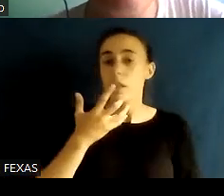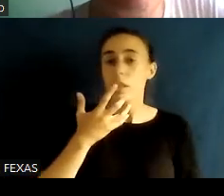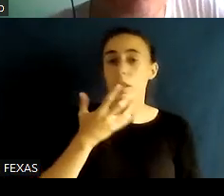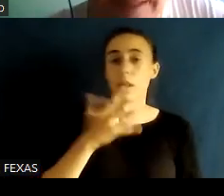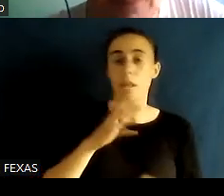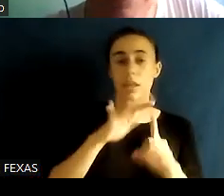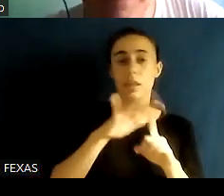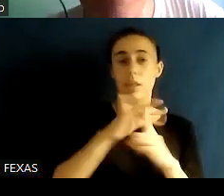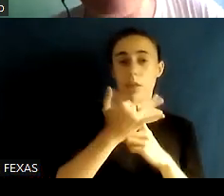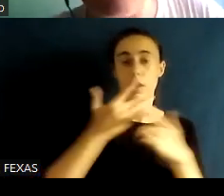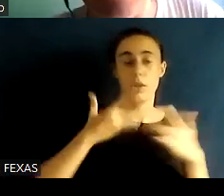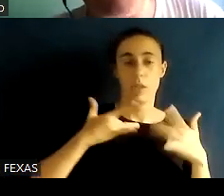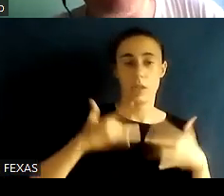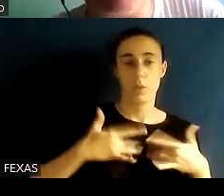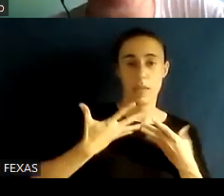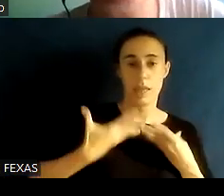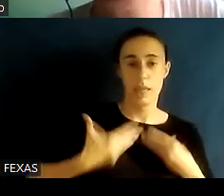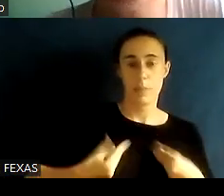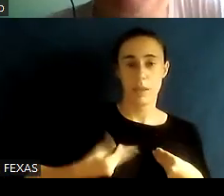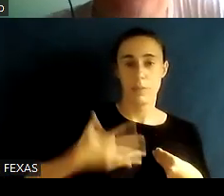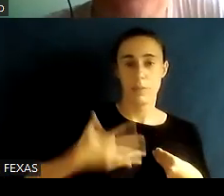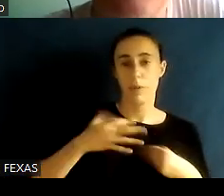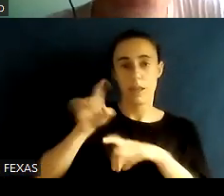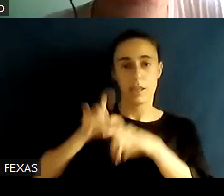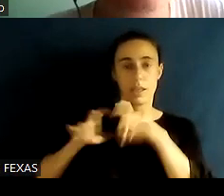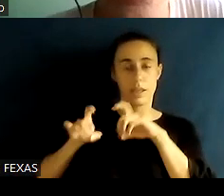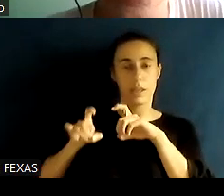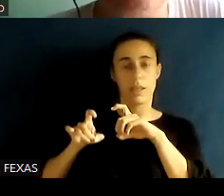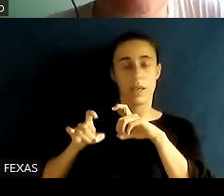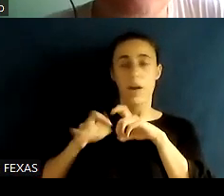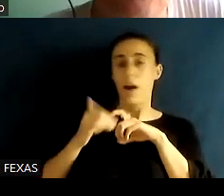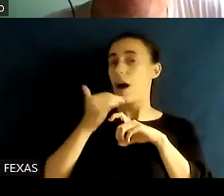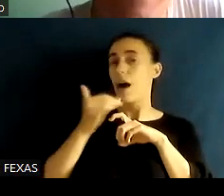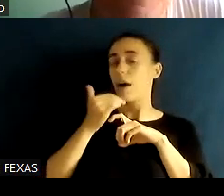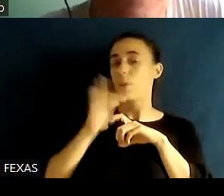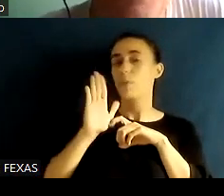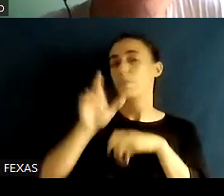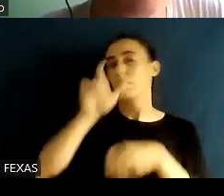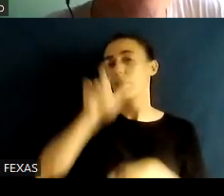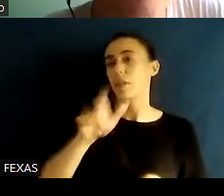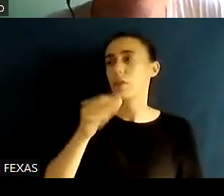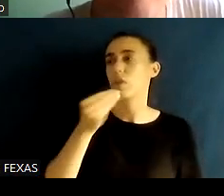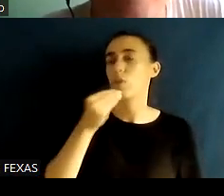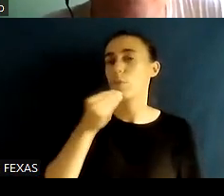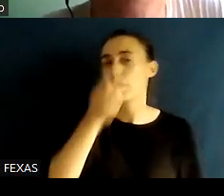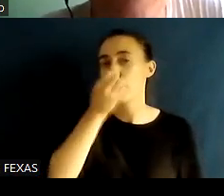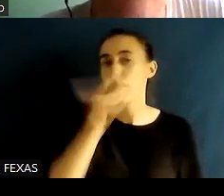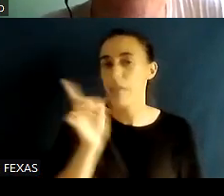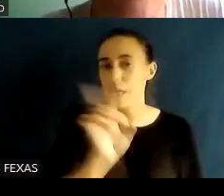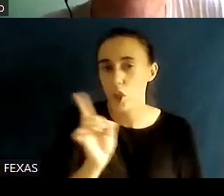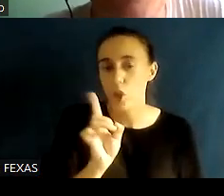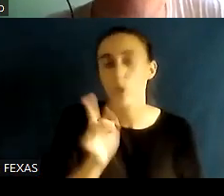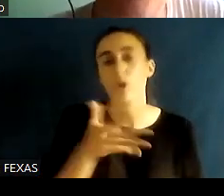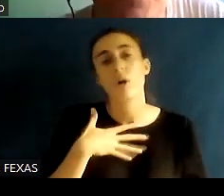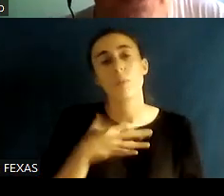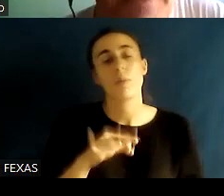sintomatología depresiva conseguimos revertirla, aunque sea parcialmente, pero la persona sigue sin comer adecuadamente, pues quizás sí que convendría consultar